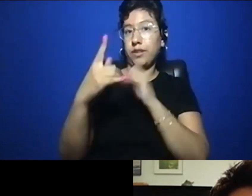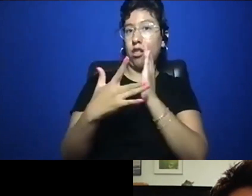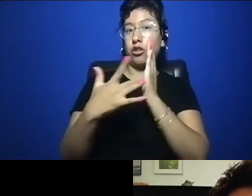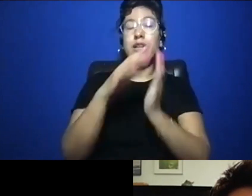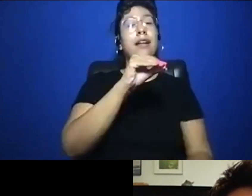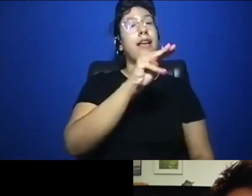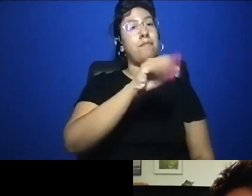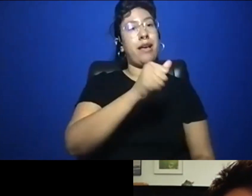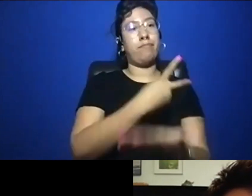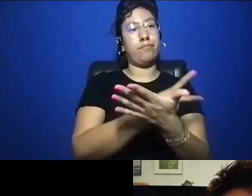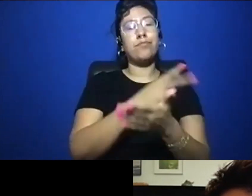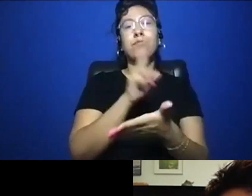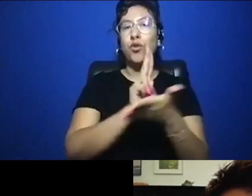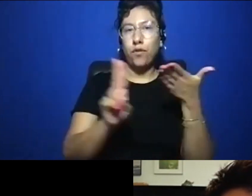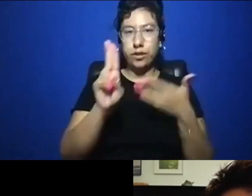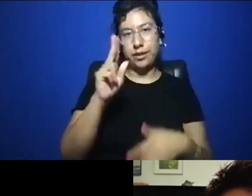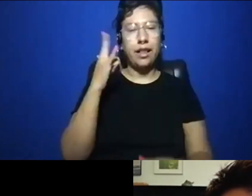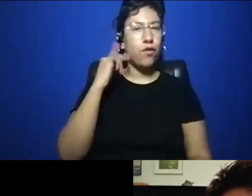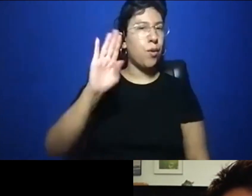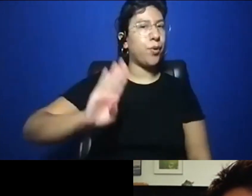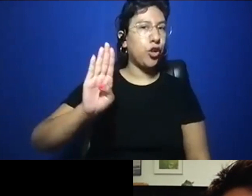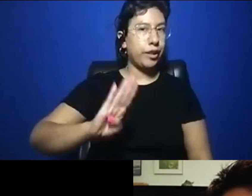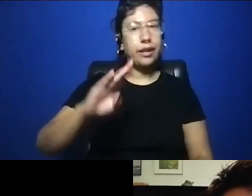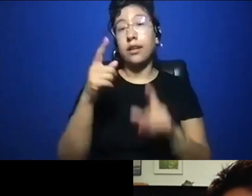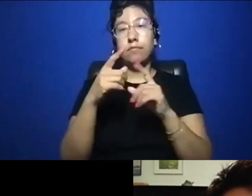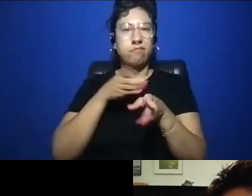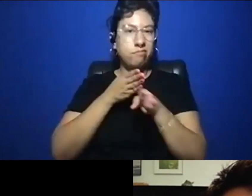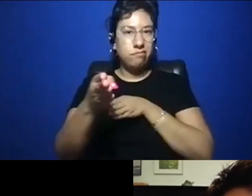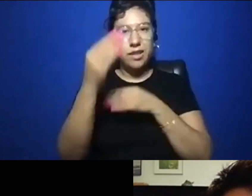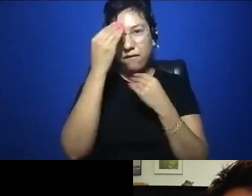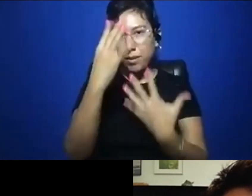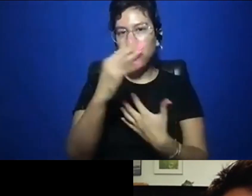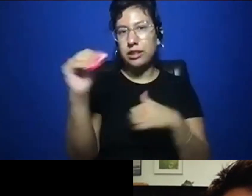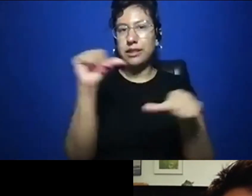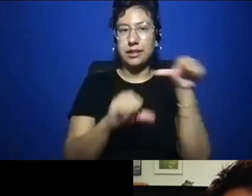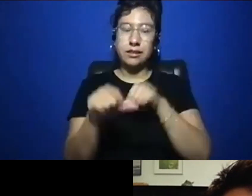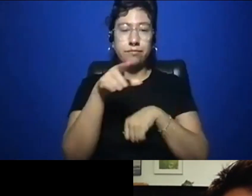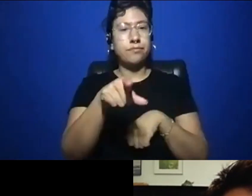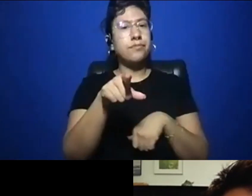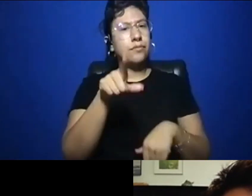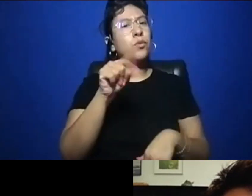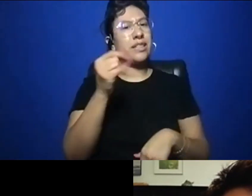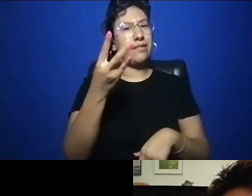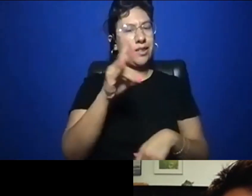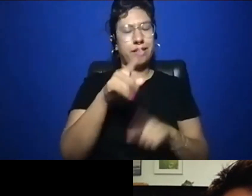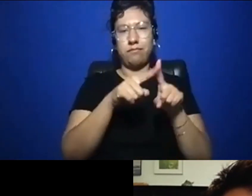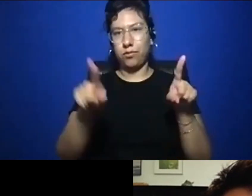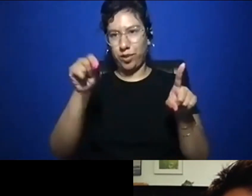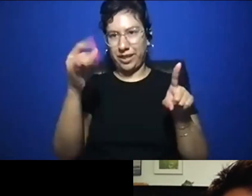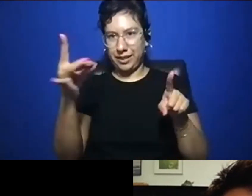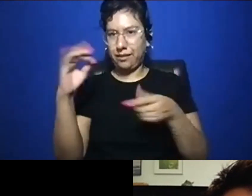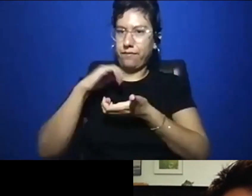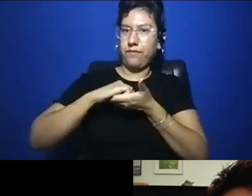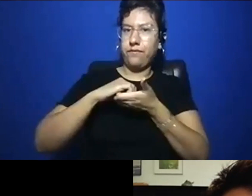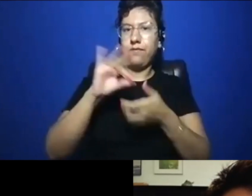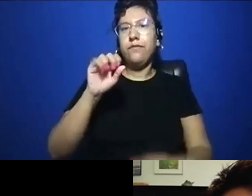un grado en MIT y en la UC Berkeley en ciencia e informática y